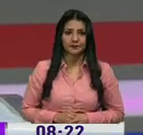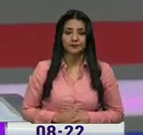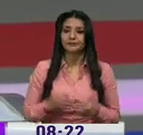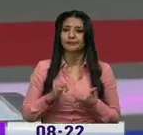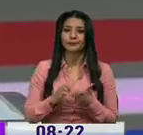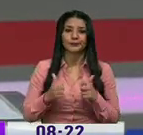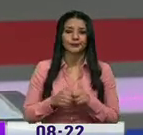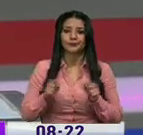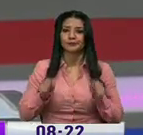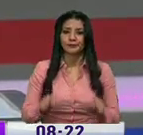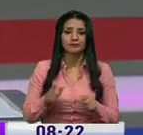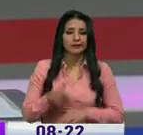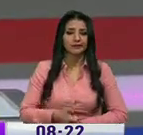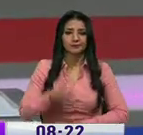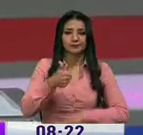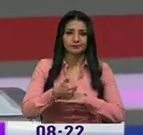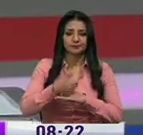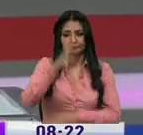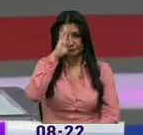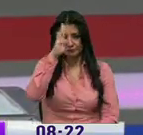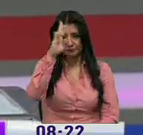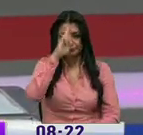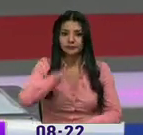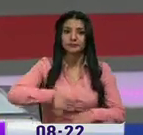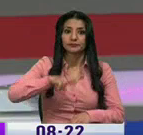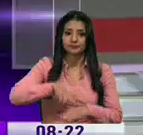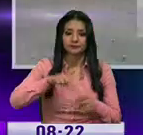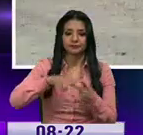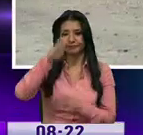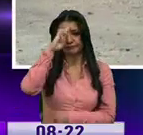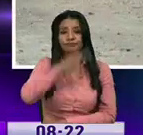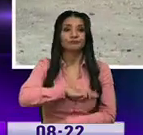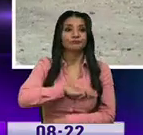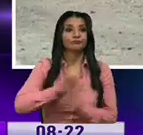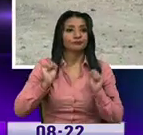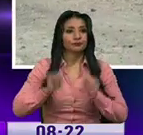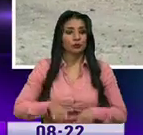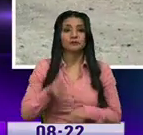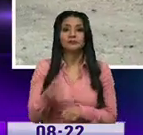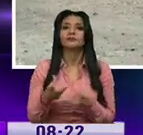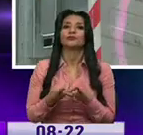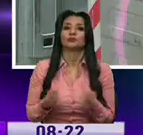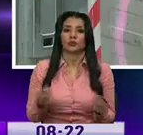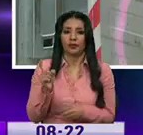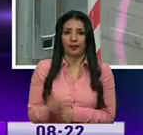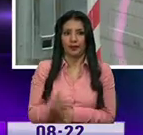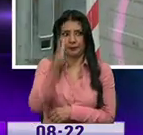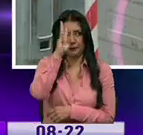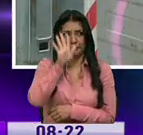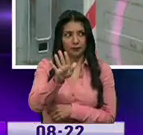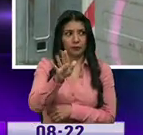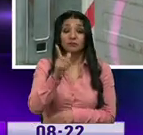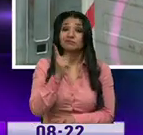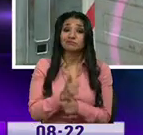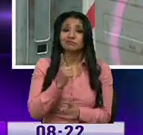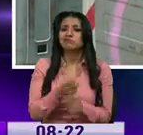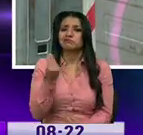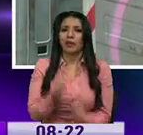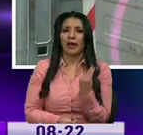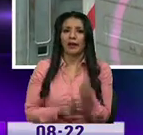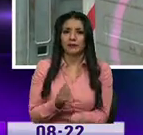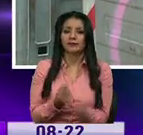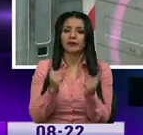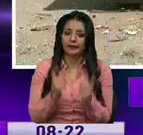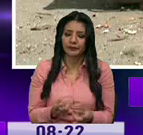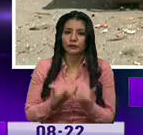no? Autoridades, Policía Nacional, Policía Metropolitana, ahí hacen de la suya los pillos. Y claro, los vecinos no tienen otra alternativa